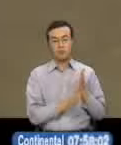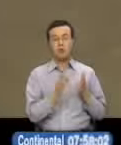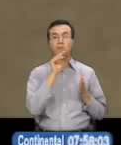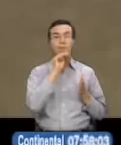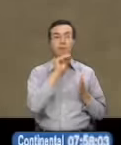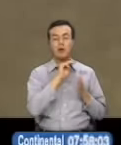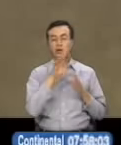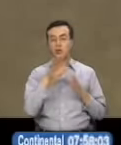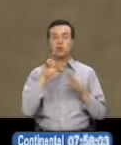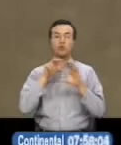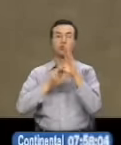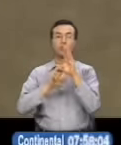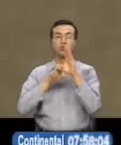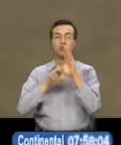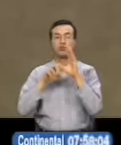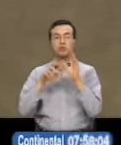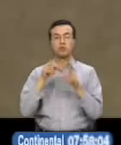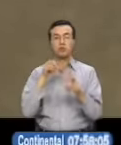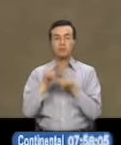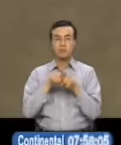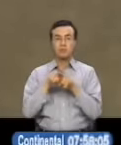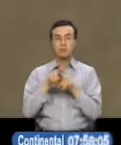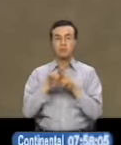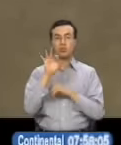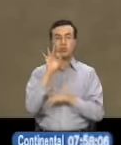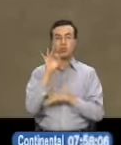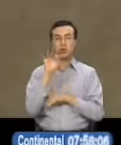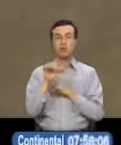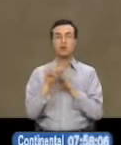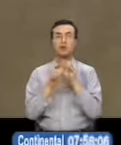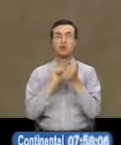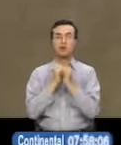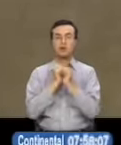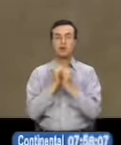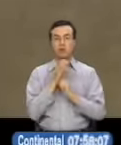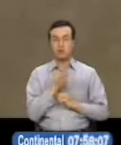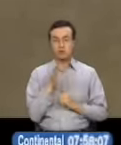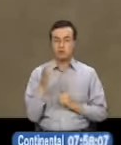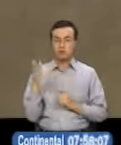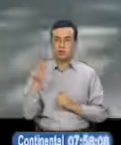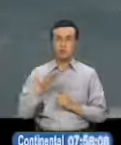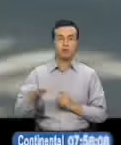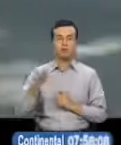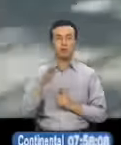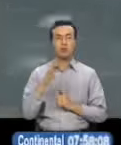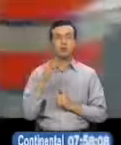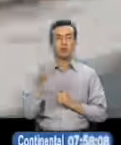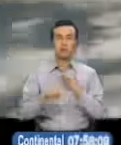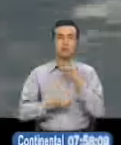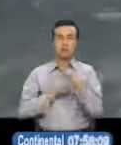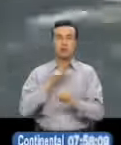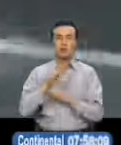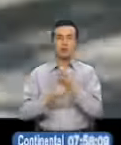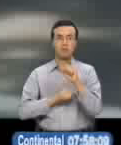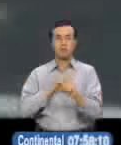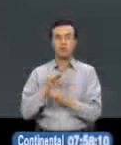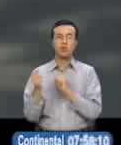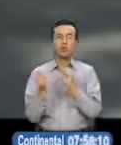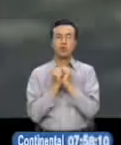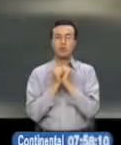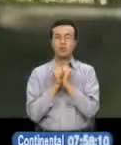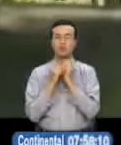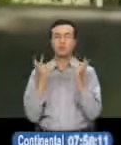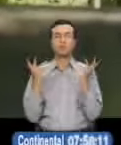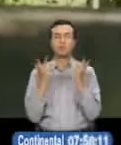Manta a Cruzita, con la intervención de 9 deportistas que cubrieron el trayecto oficial en bicicleta, acompañados